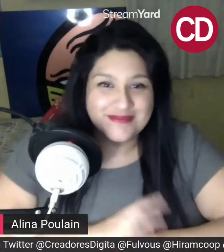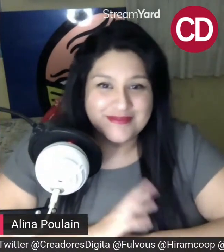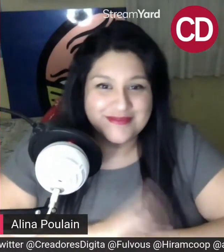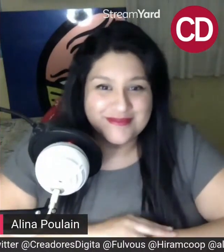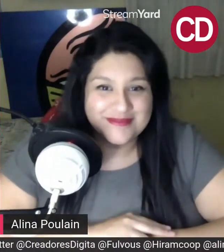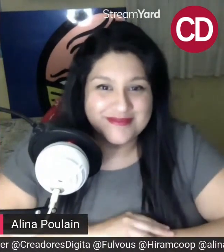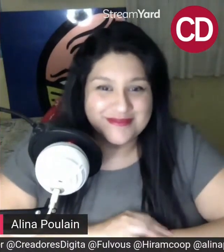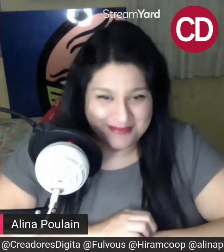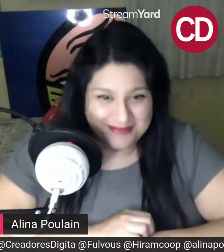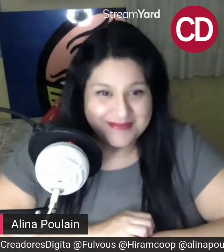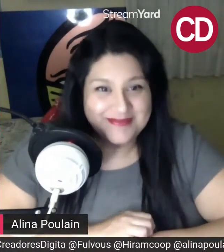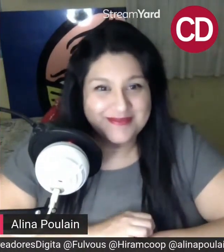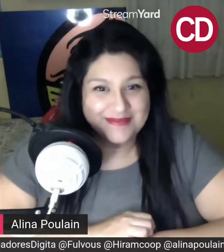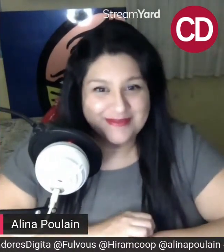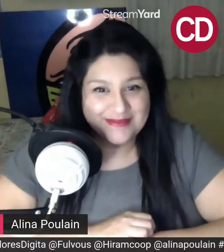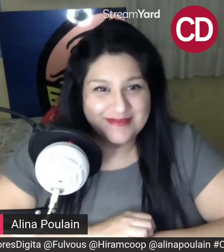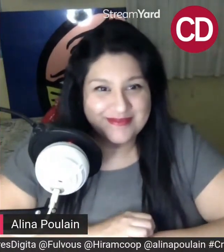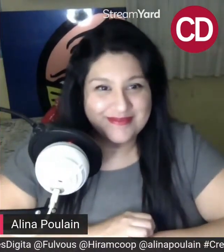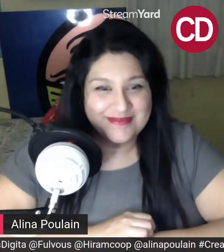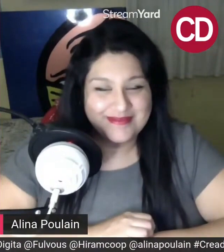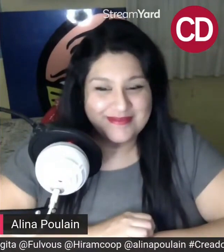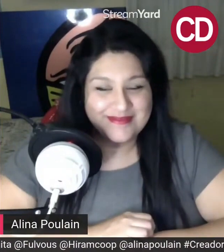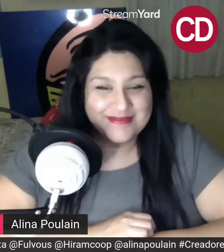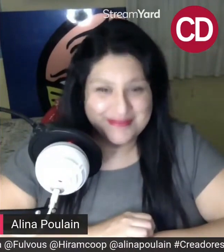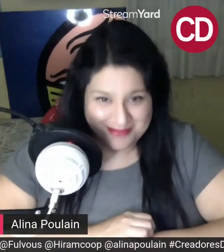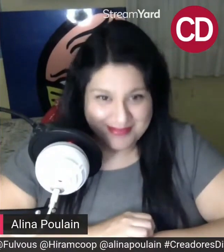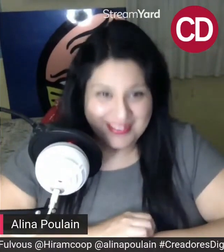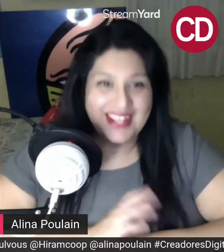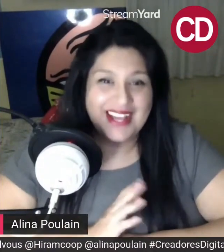Sí, exactamente. Pues no me queda nada más que agradecerte, Alina,